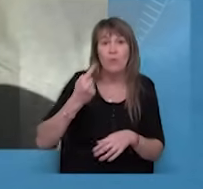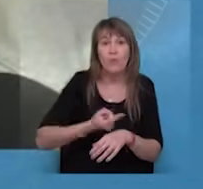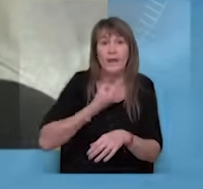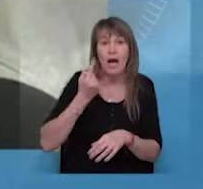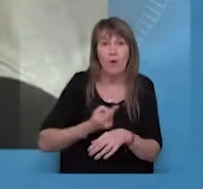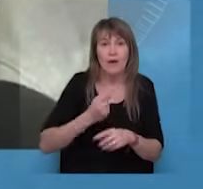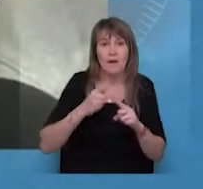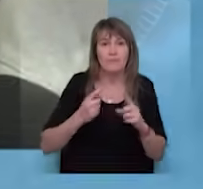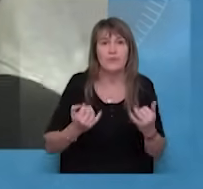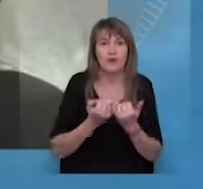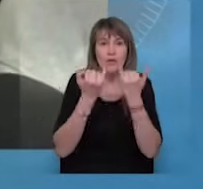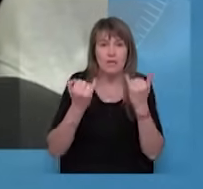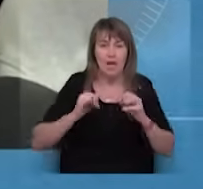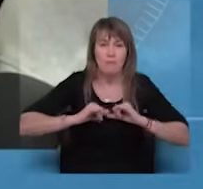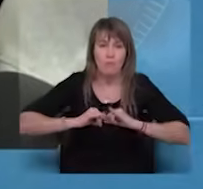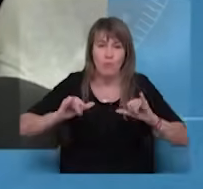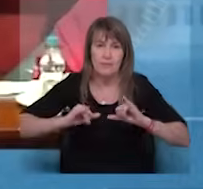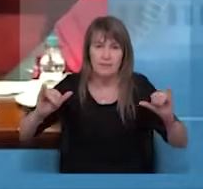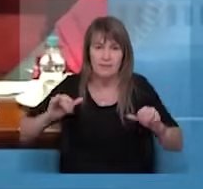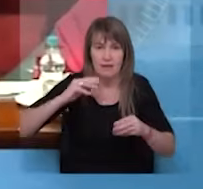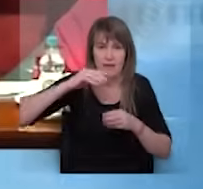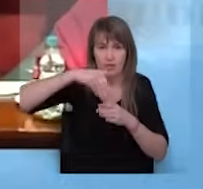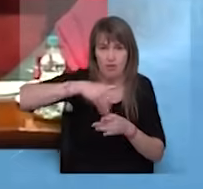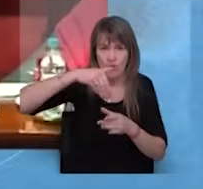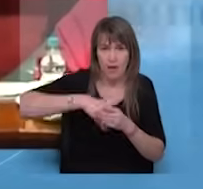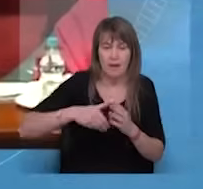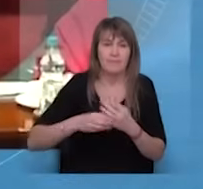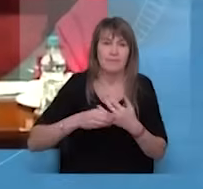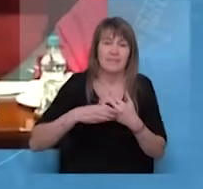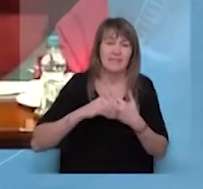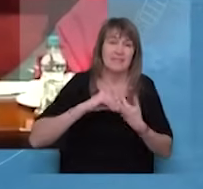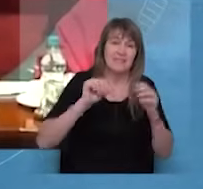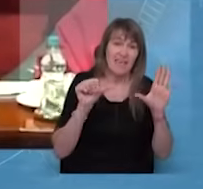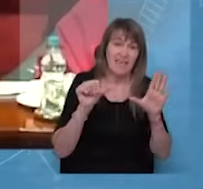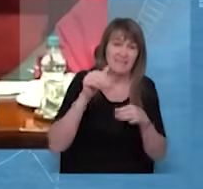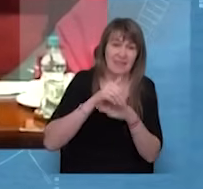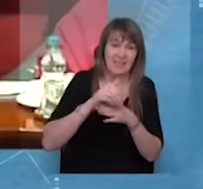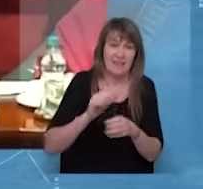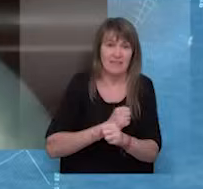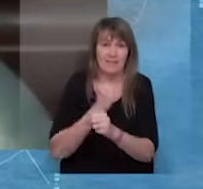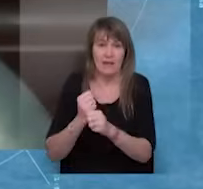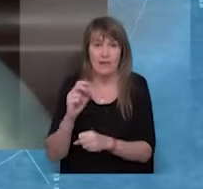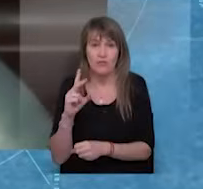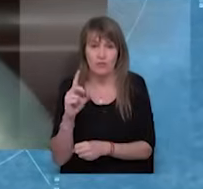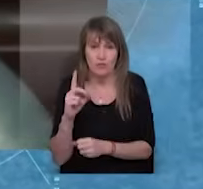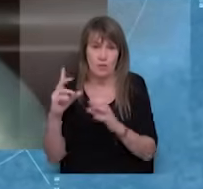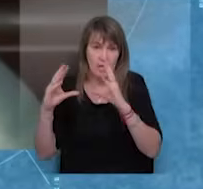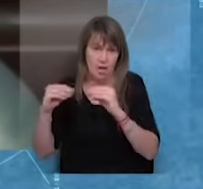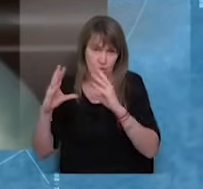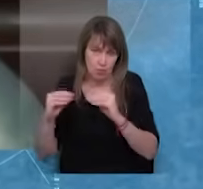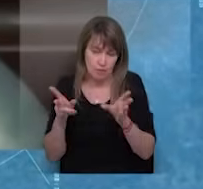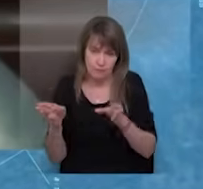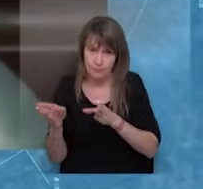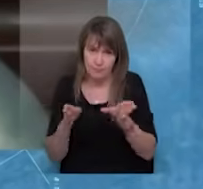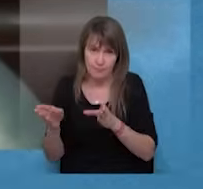de de publicidad electoral distribuida entre las 6 de la tarde y las 12 de la noche y eso no solamente